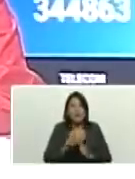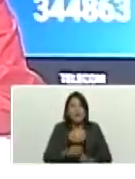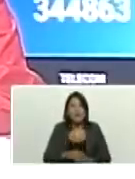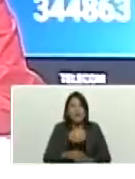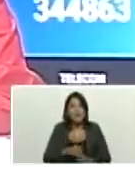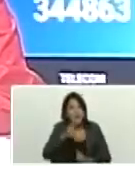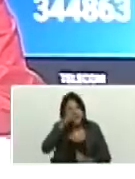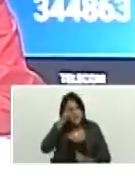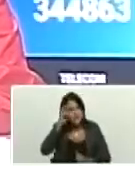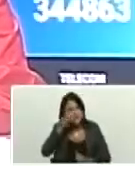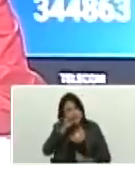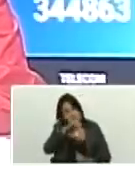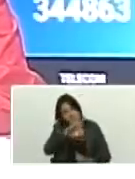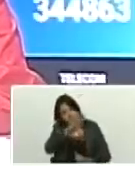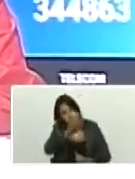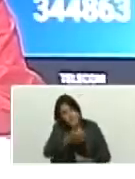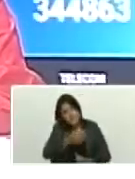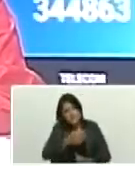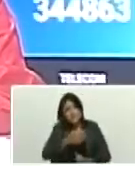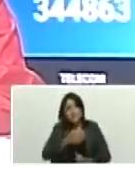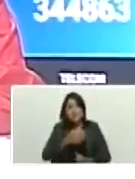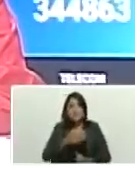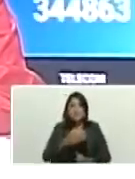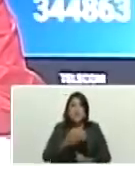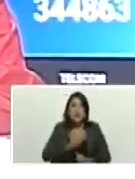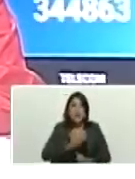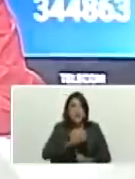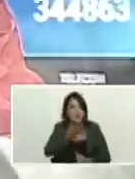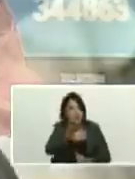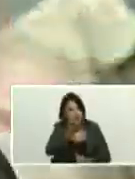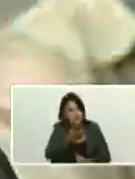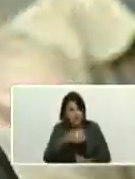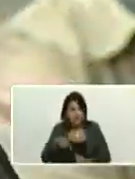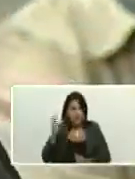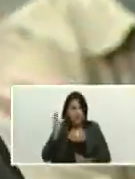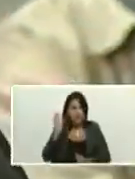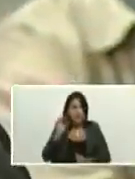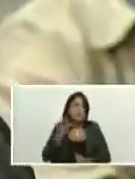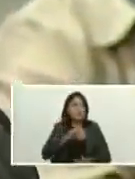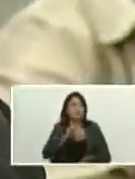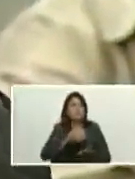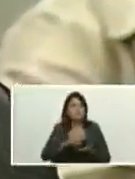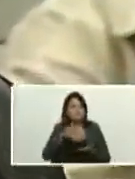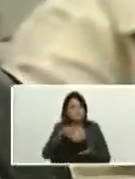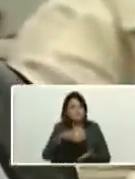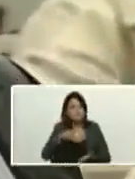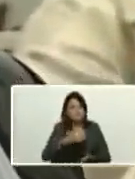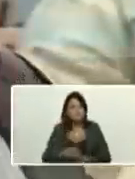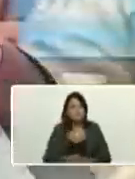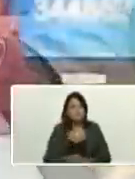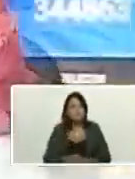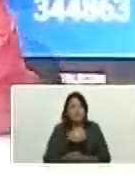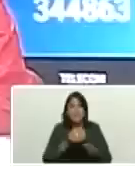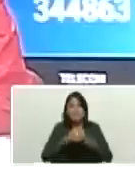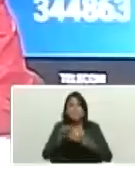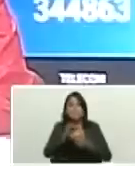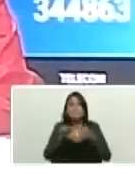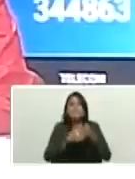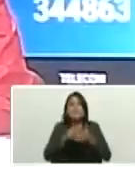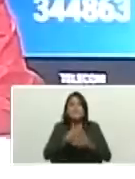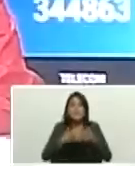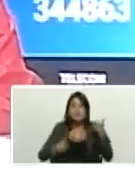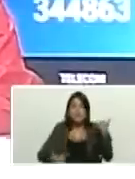Canciller Iván Gil, compañero, compañera alcaldesa de Caracas, presente, compañeros vicepresidentes de